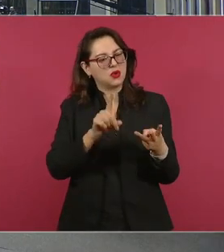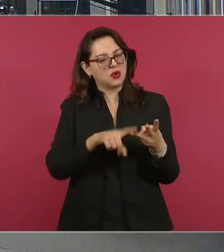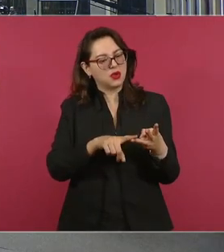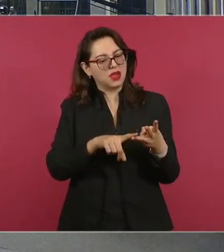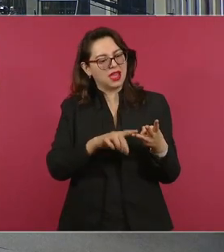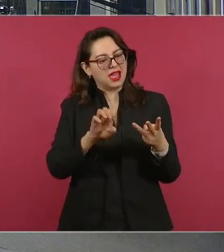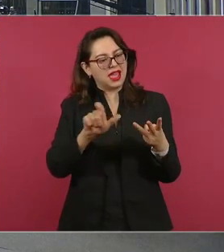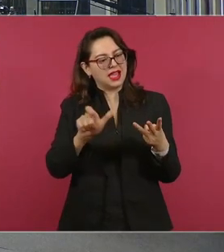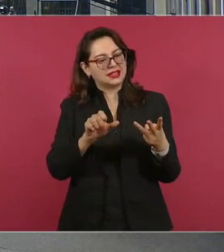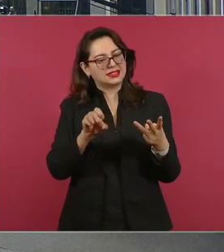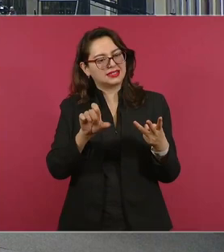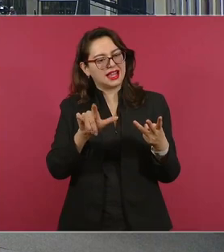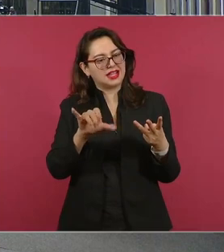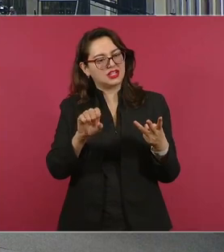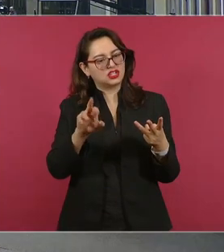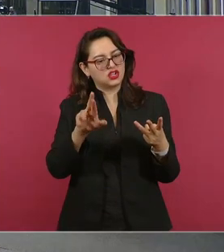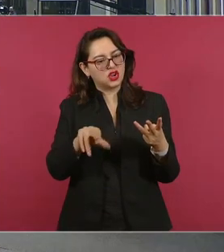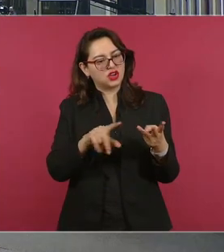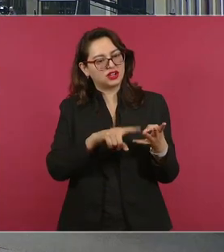El Excelsior.